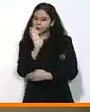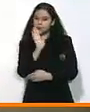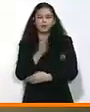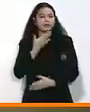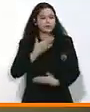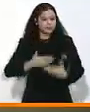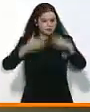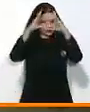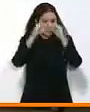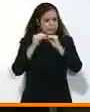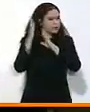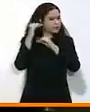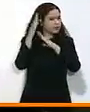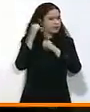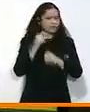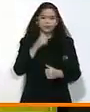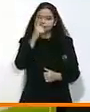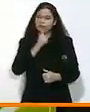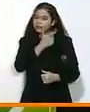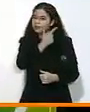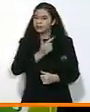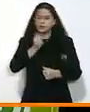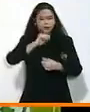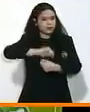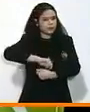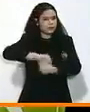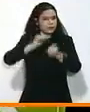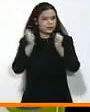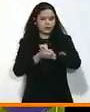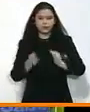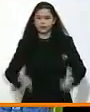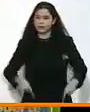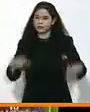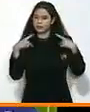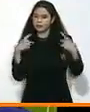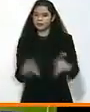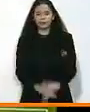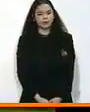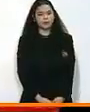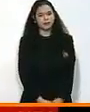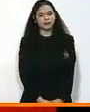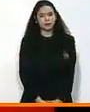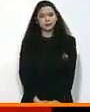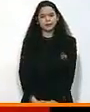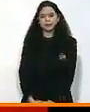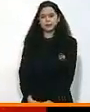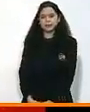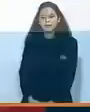deseándoles una bella noche, lleno de esperanza. Loto, te cambia la vida.